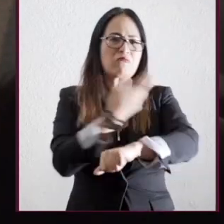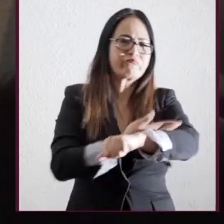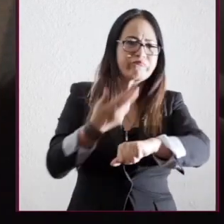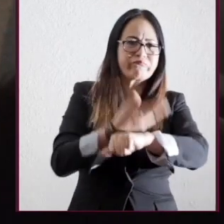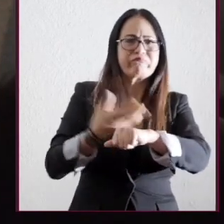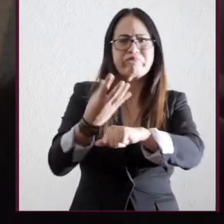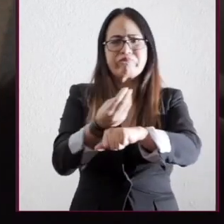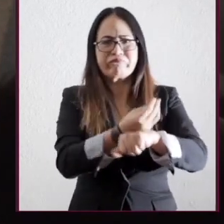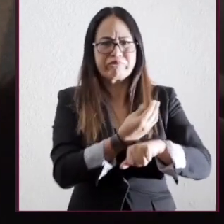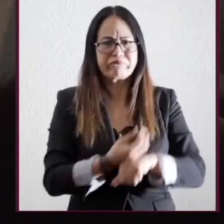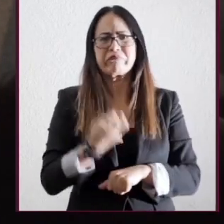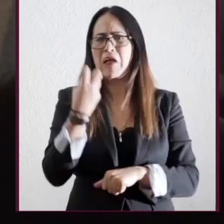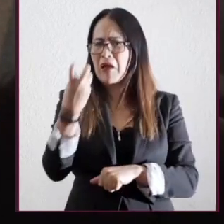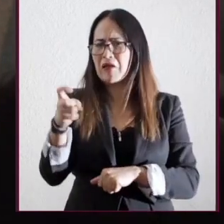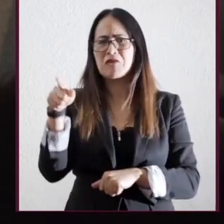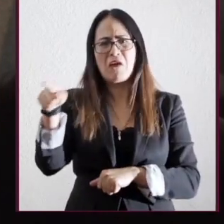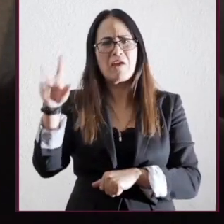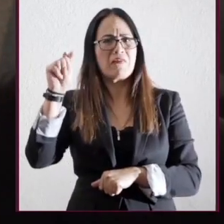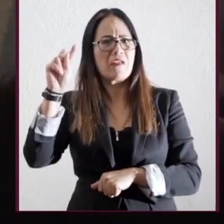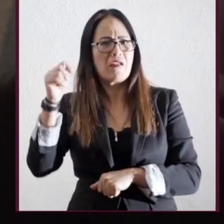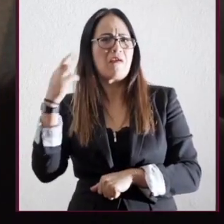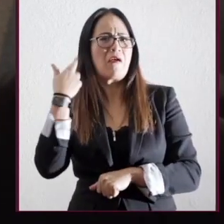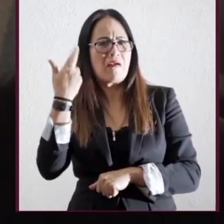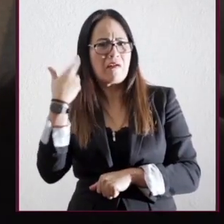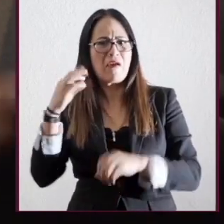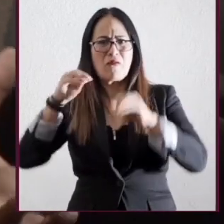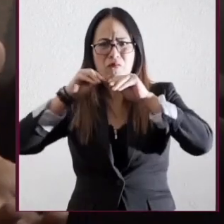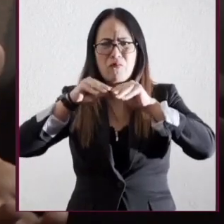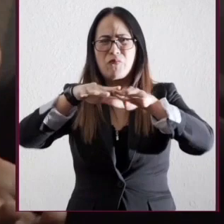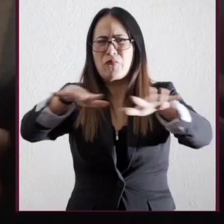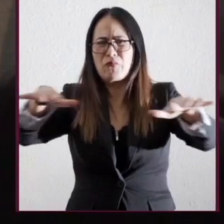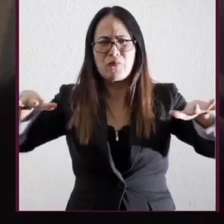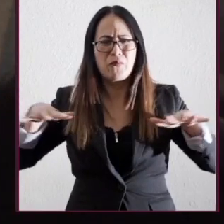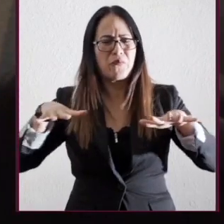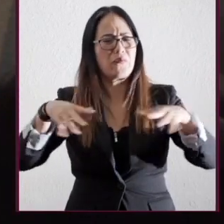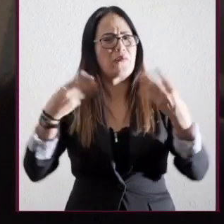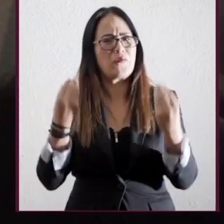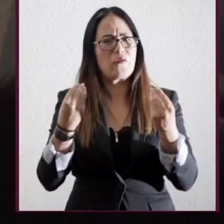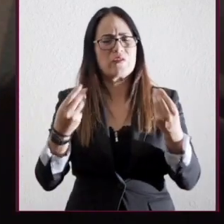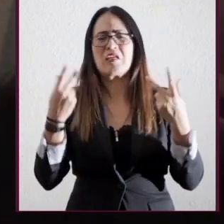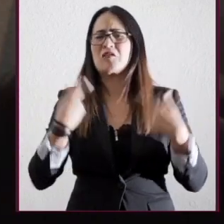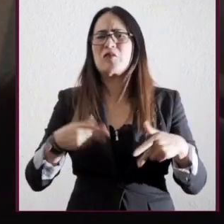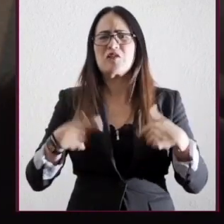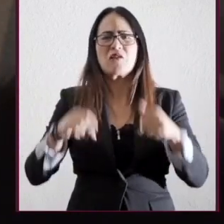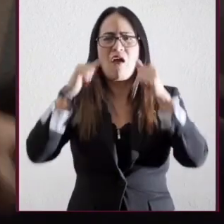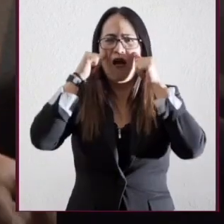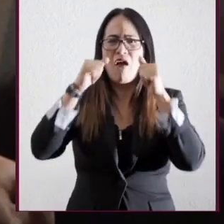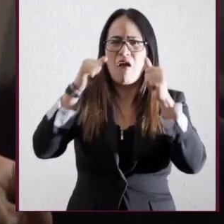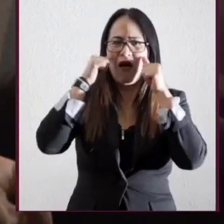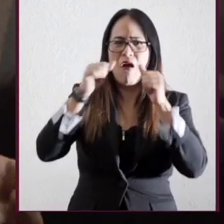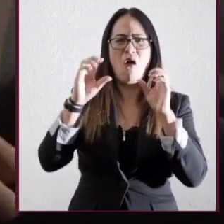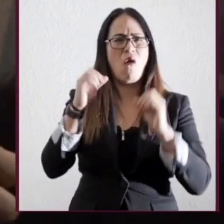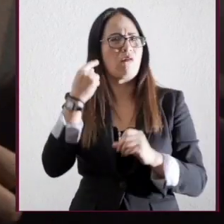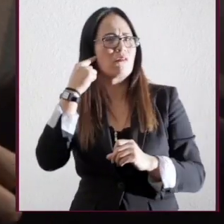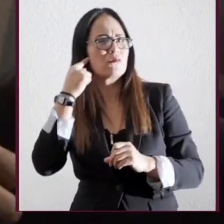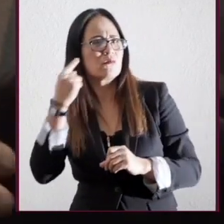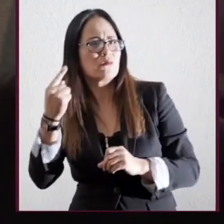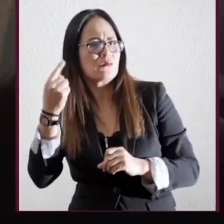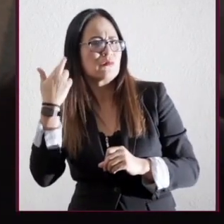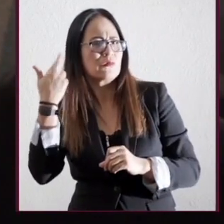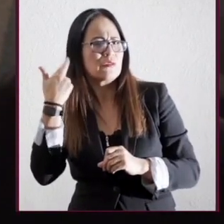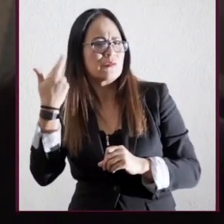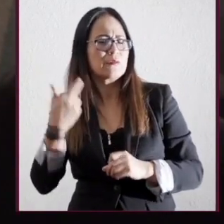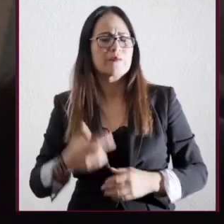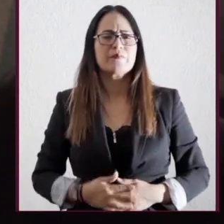adecuadas, ¿no? Entonces esa es una gran ventaja que tienen los medios, que siguen siendo masivos, que en algún momento pueden ser utilizados